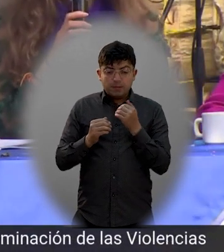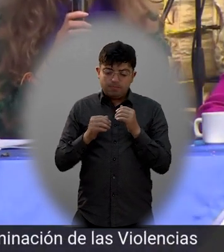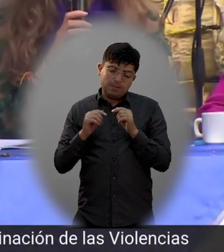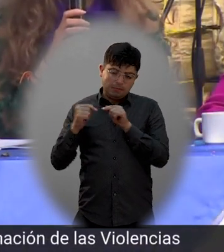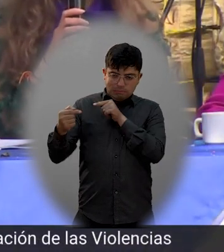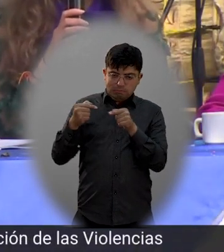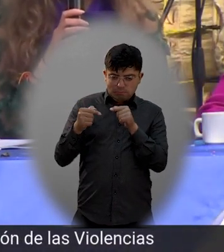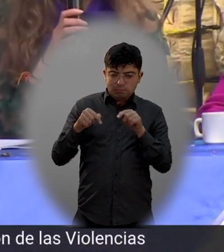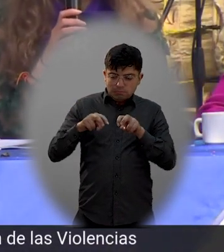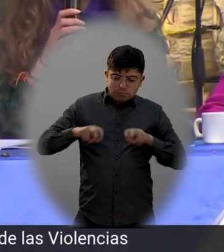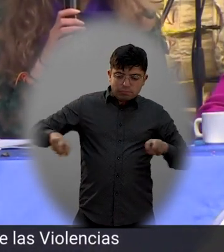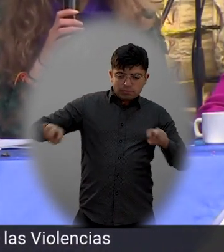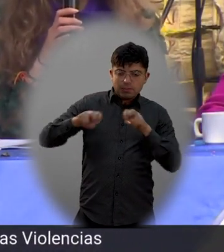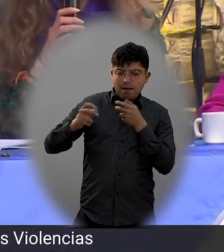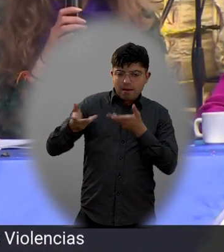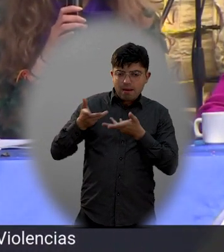debatir,